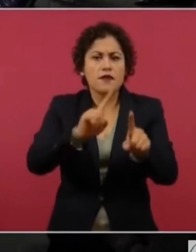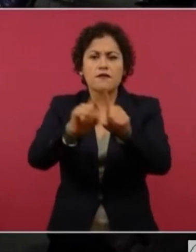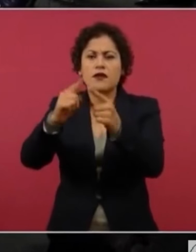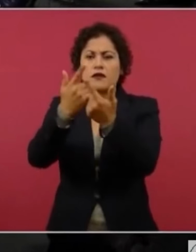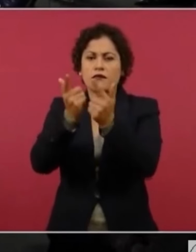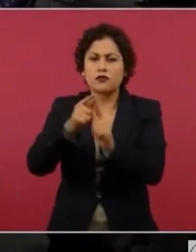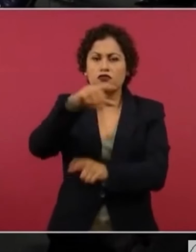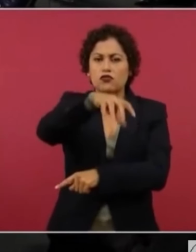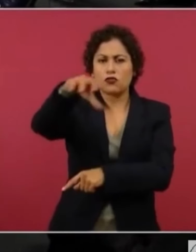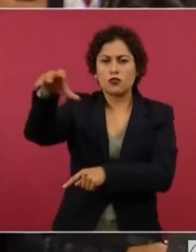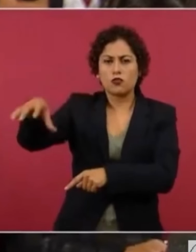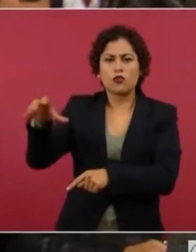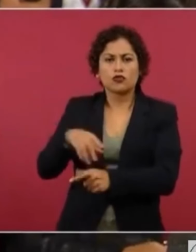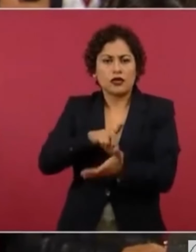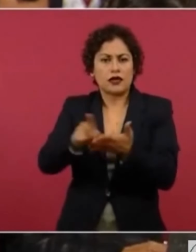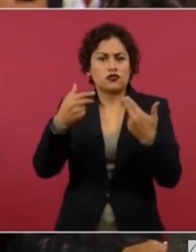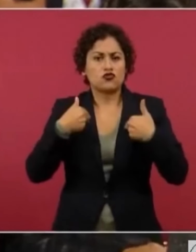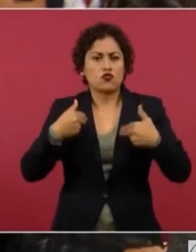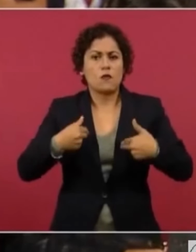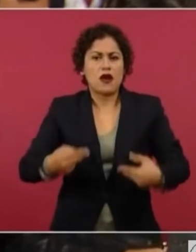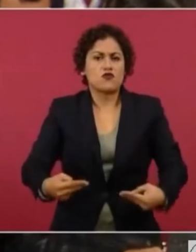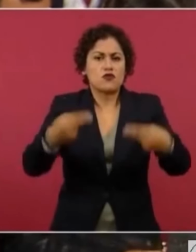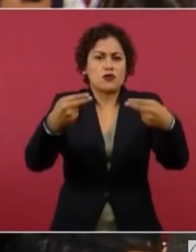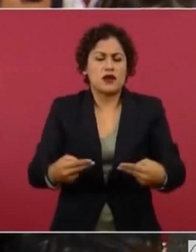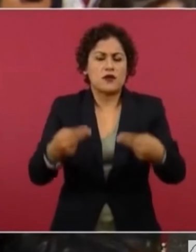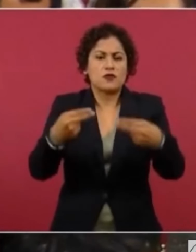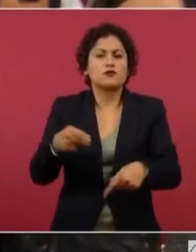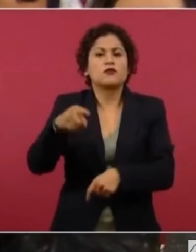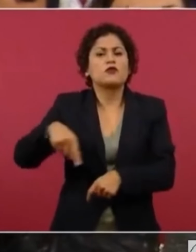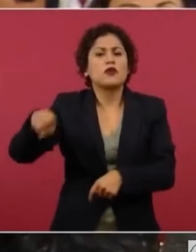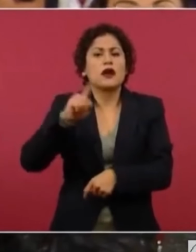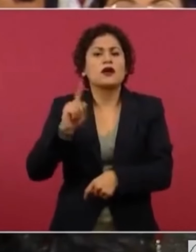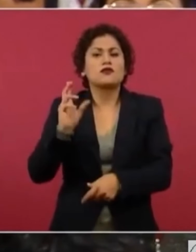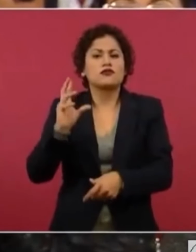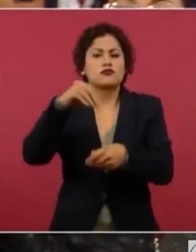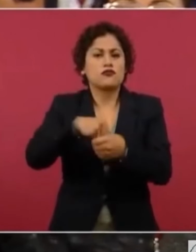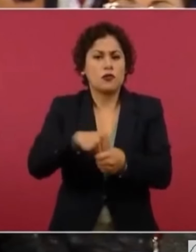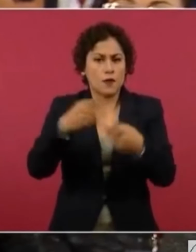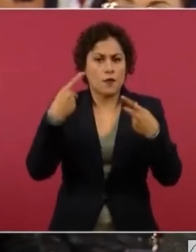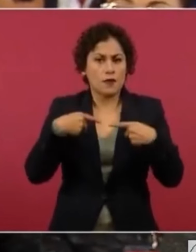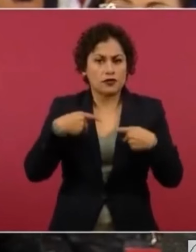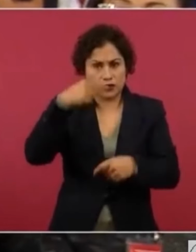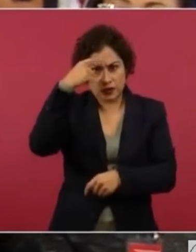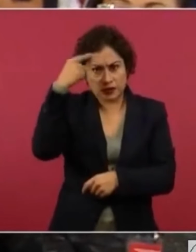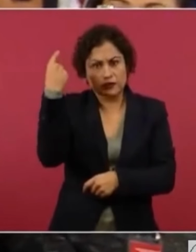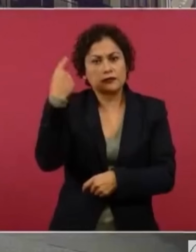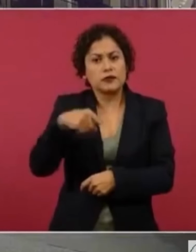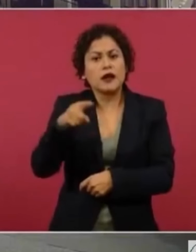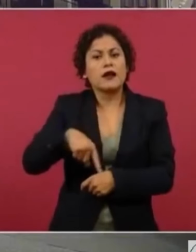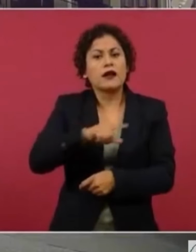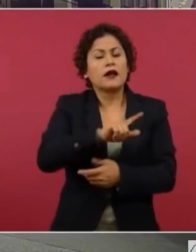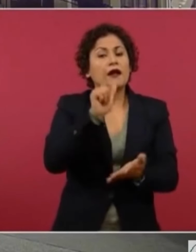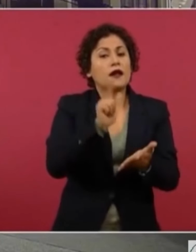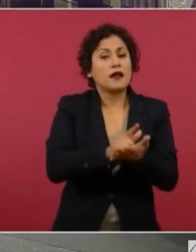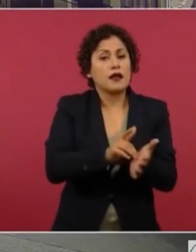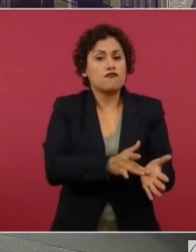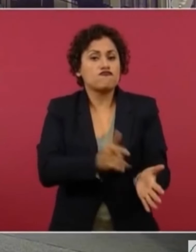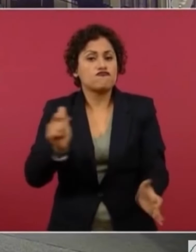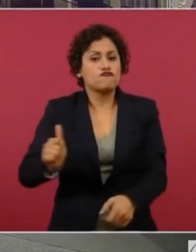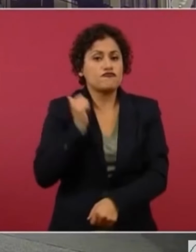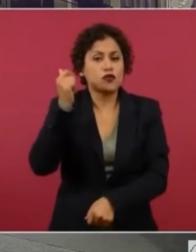oportunistas de mercaderes de los derechos humanos que insertan en ellos a personas que usan las facultades que la ley les confiere para